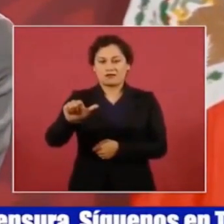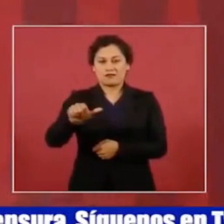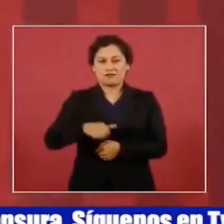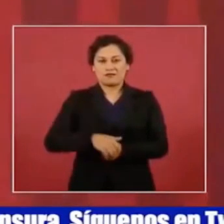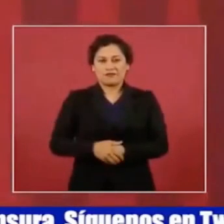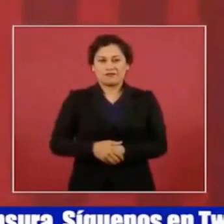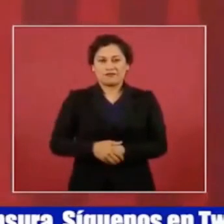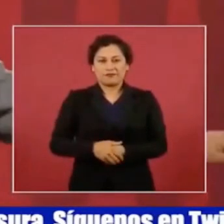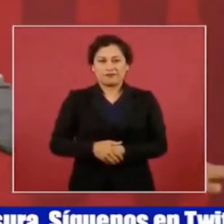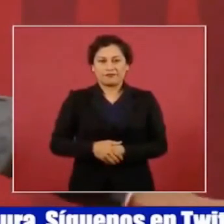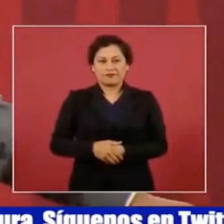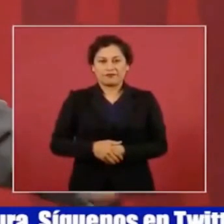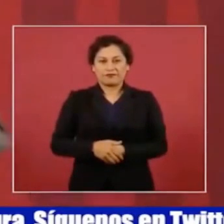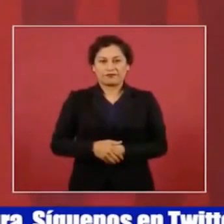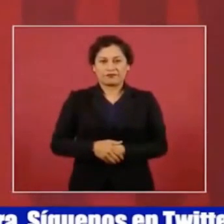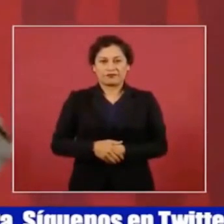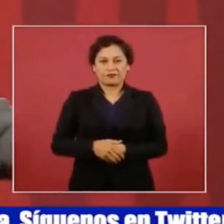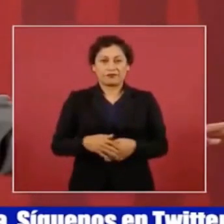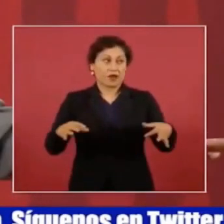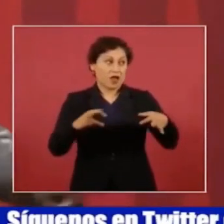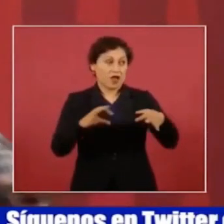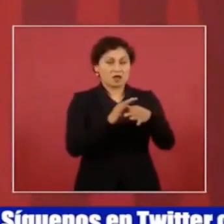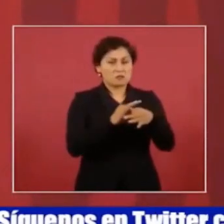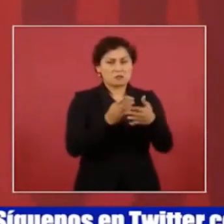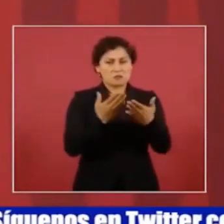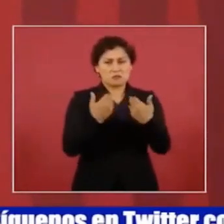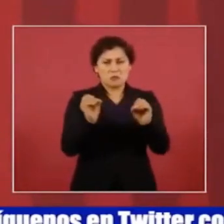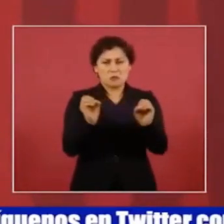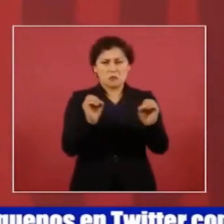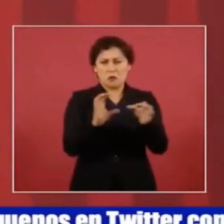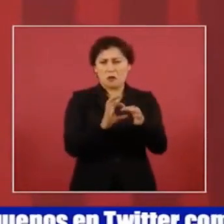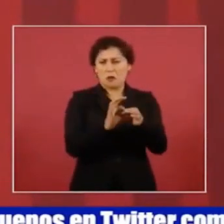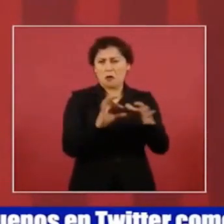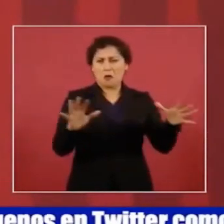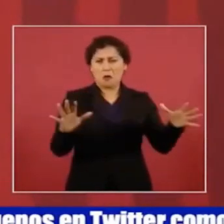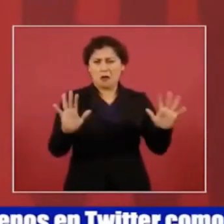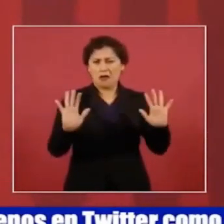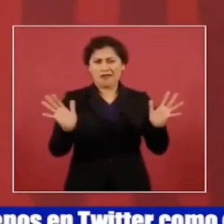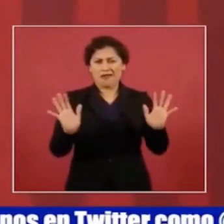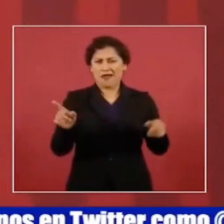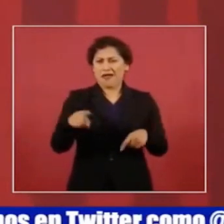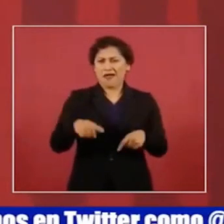Y ya está tan suelto todo abajo, que es parte de la crisis,